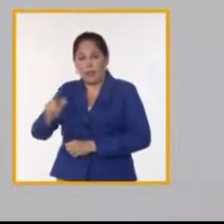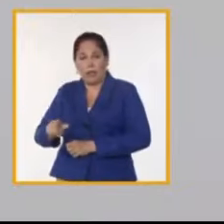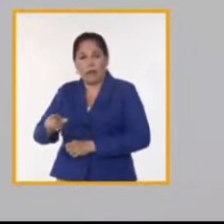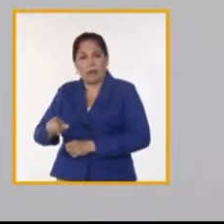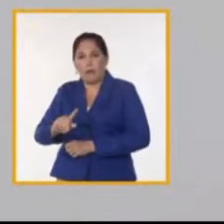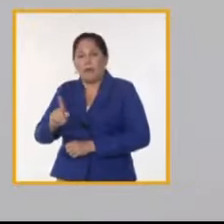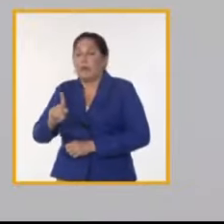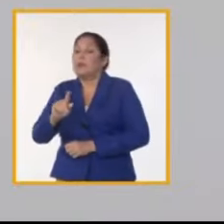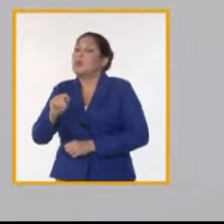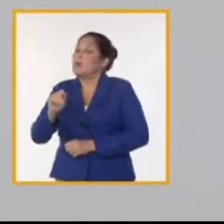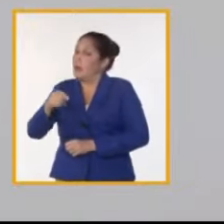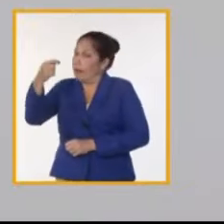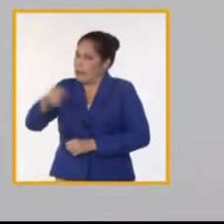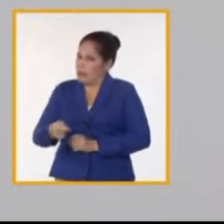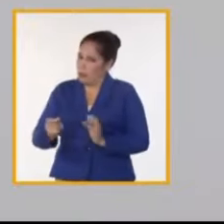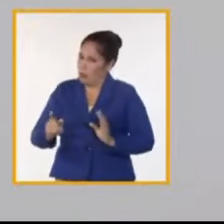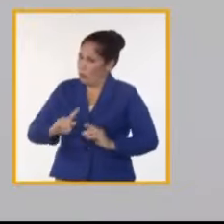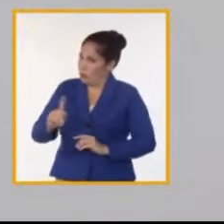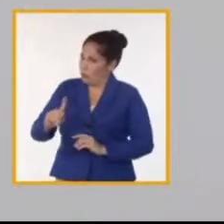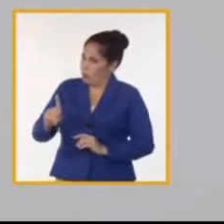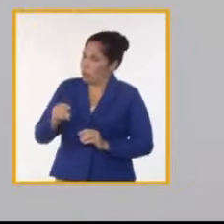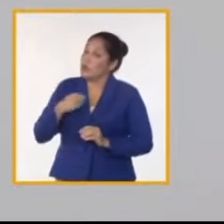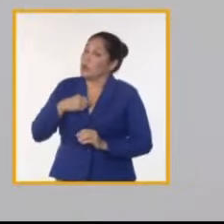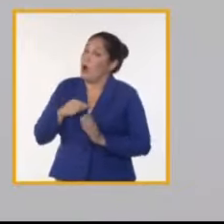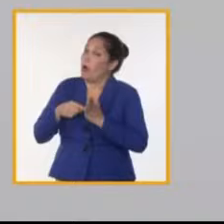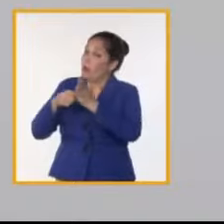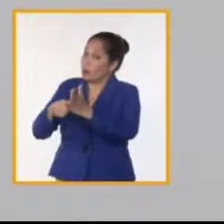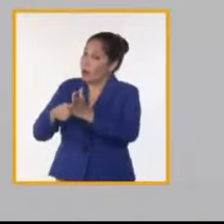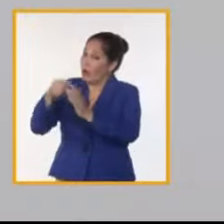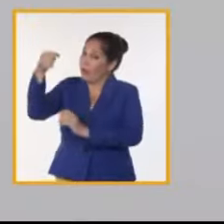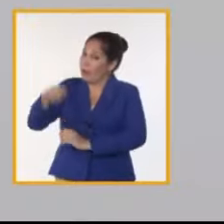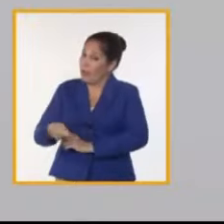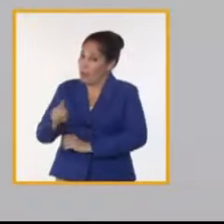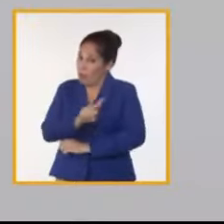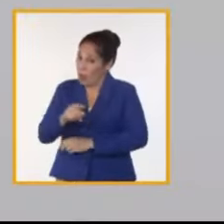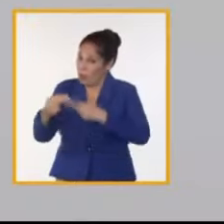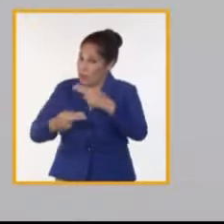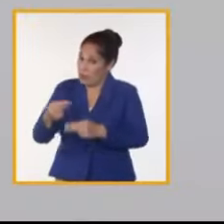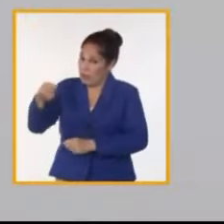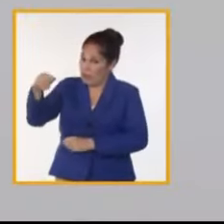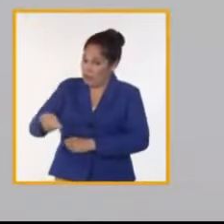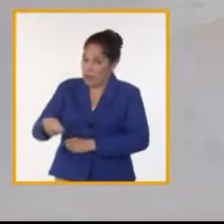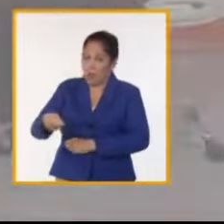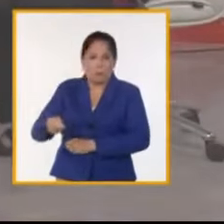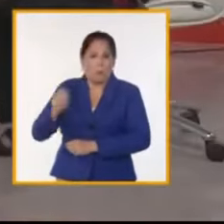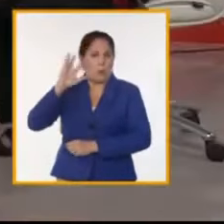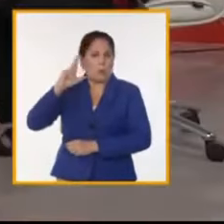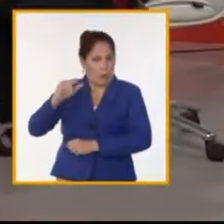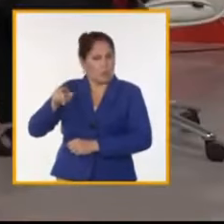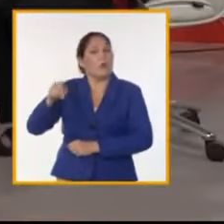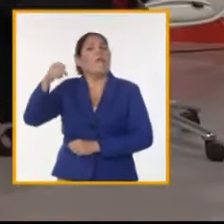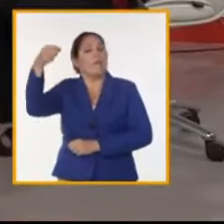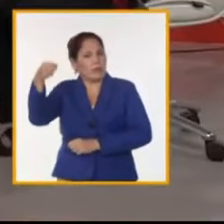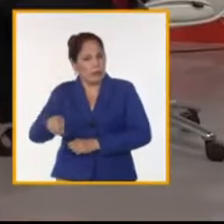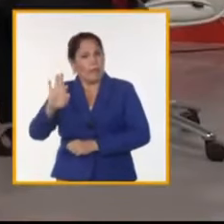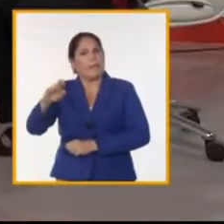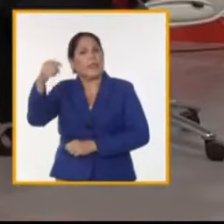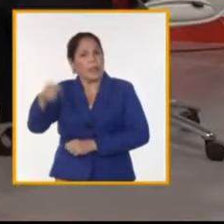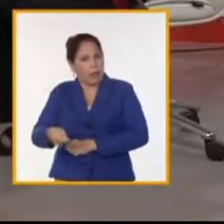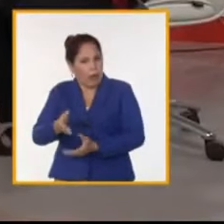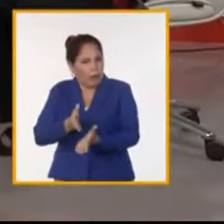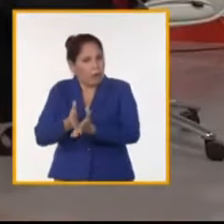tomada esta decisión entonces entre firmante marco Rubio Exacto Entonces digo en en este